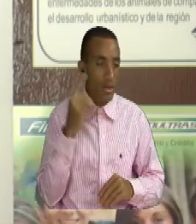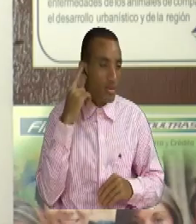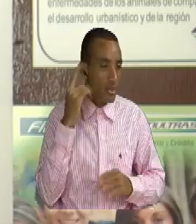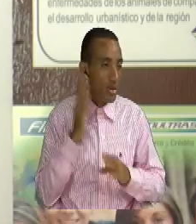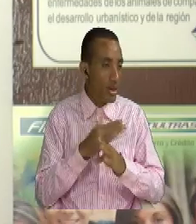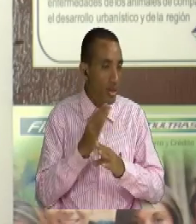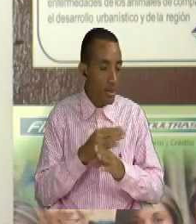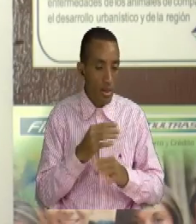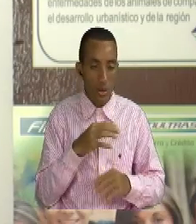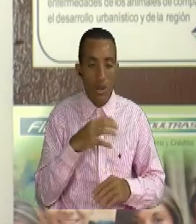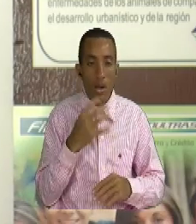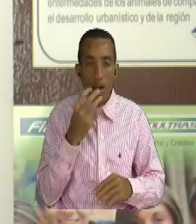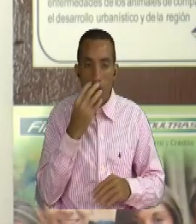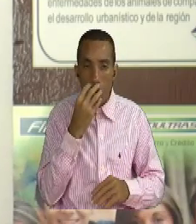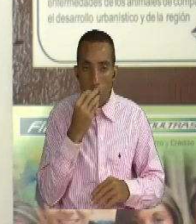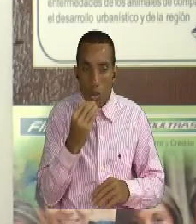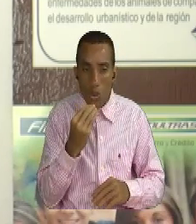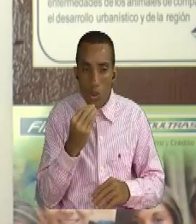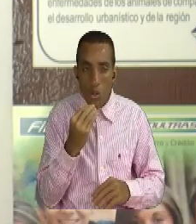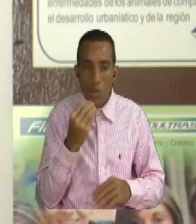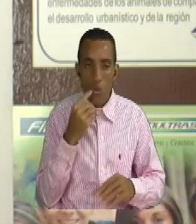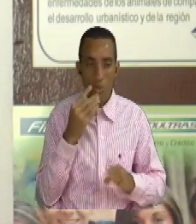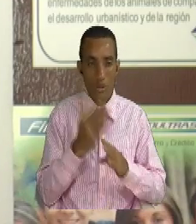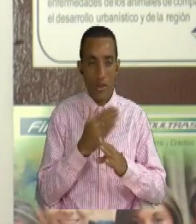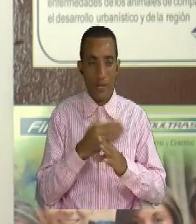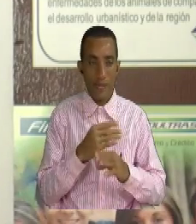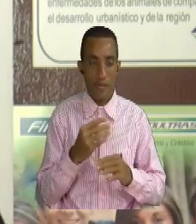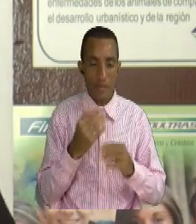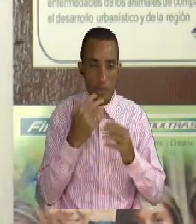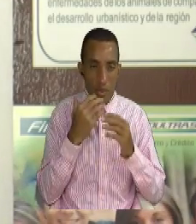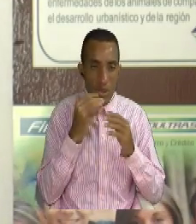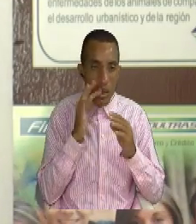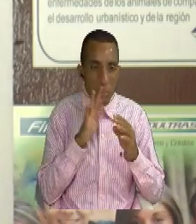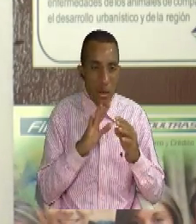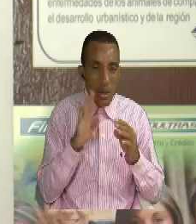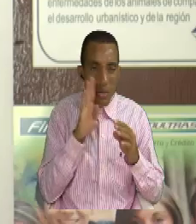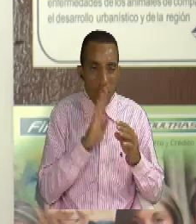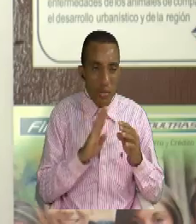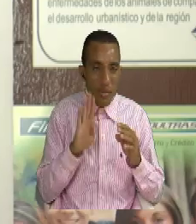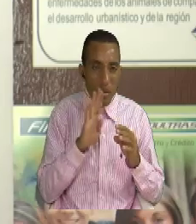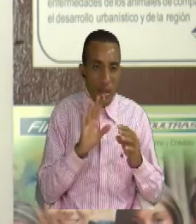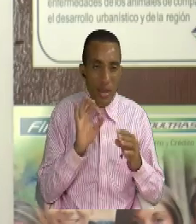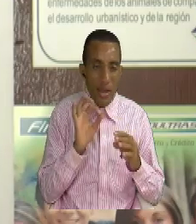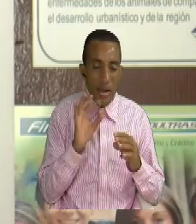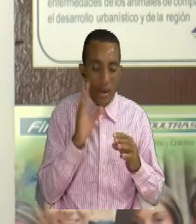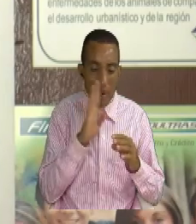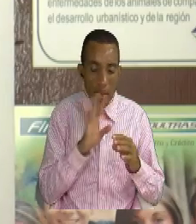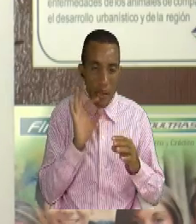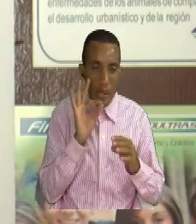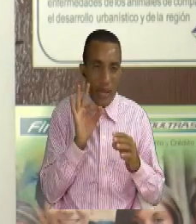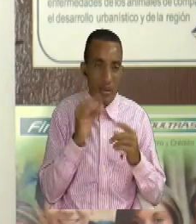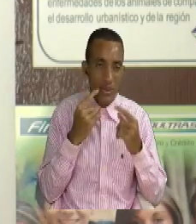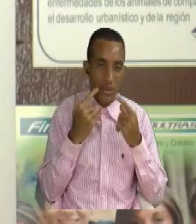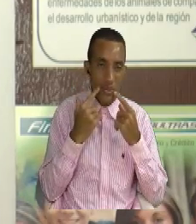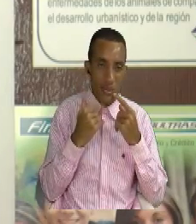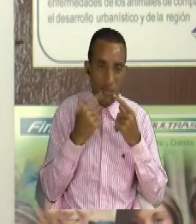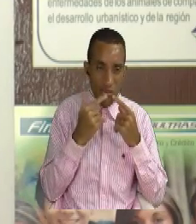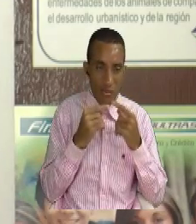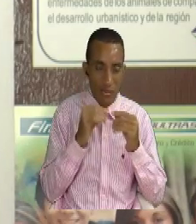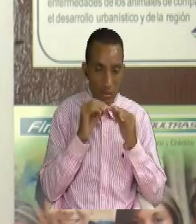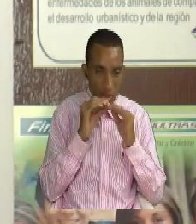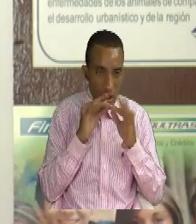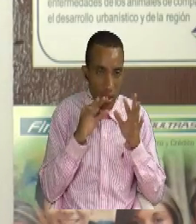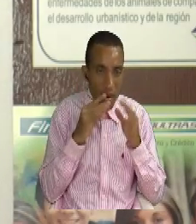nivel de la boca. Eso, hay una acumulación de bacterias por diferentes patologías que generan una liberación de